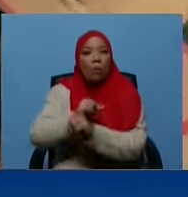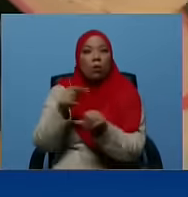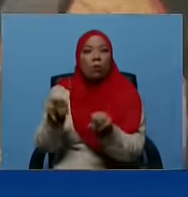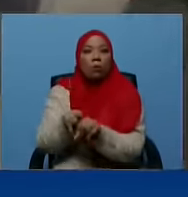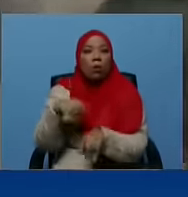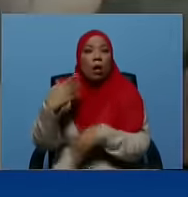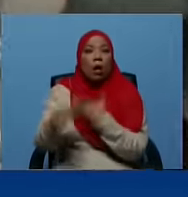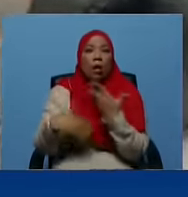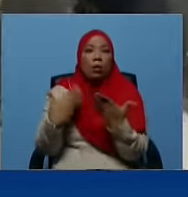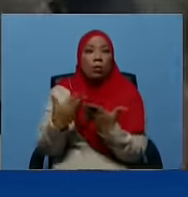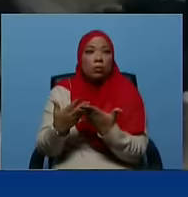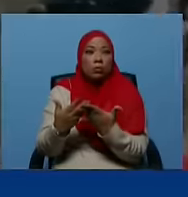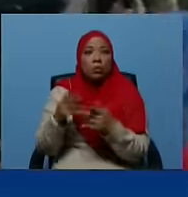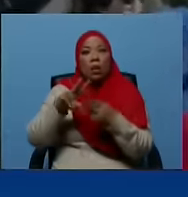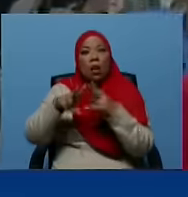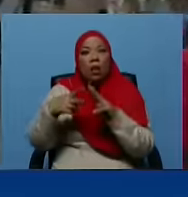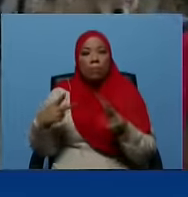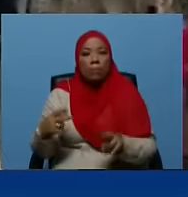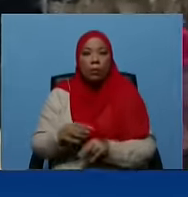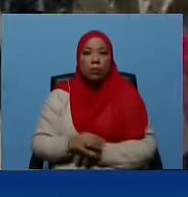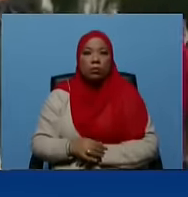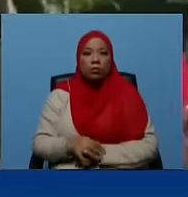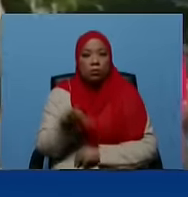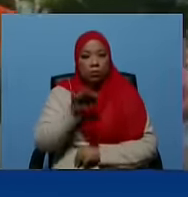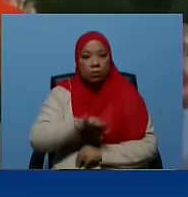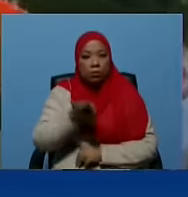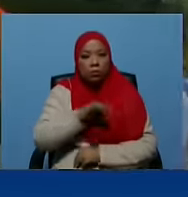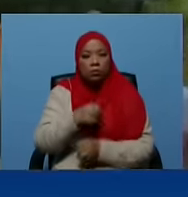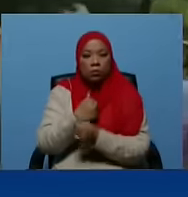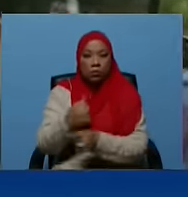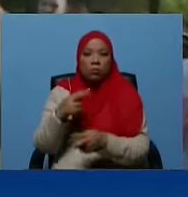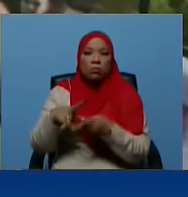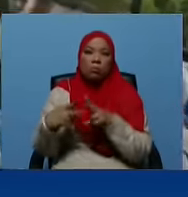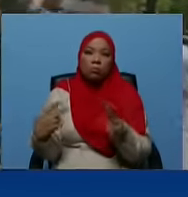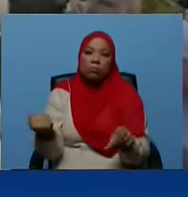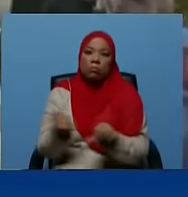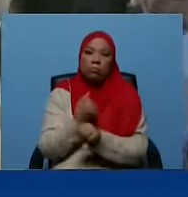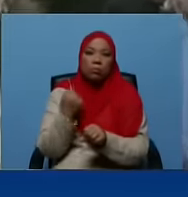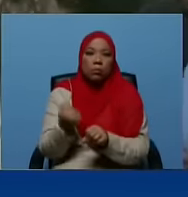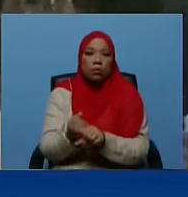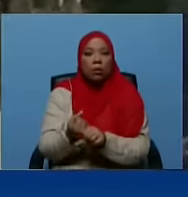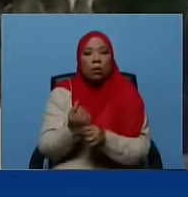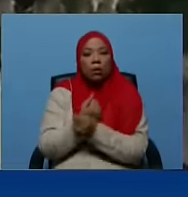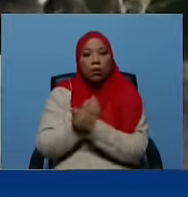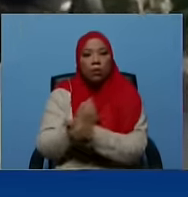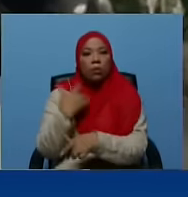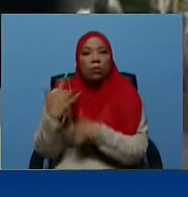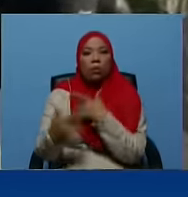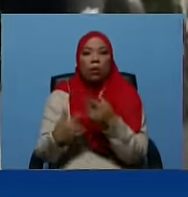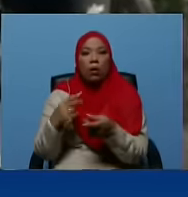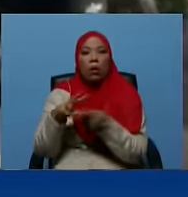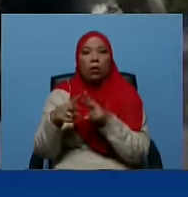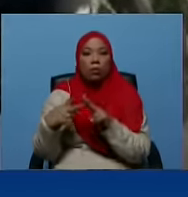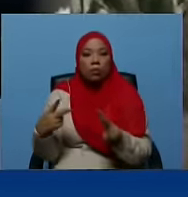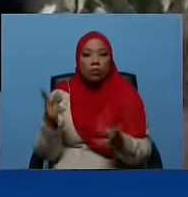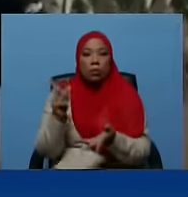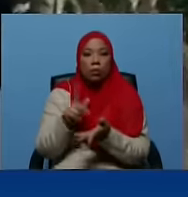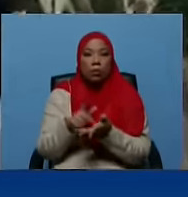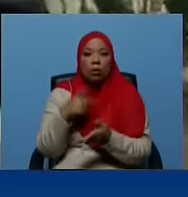amor Somos la paz somos el amor y somos la paz somos el amor y somos la